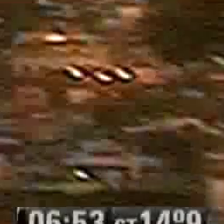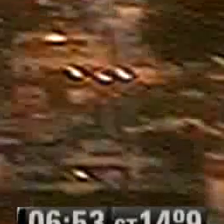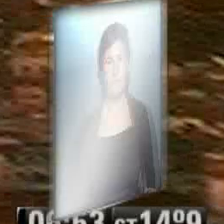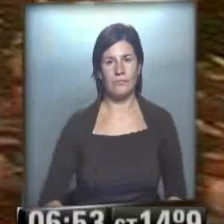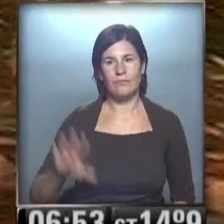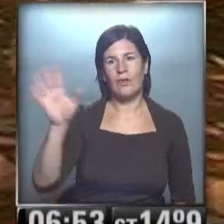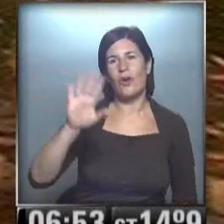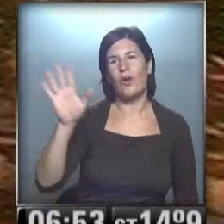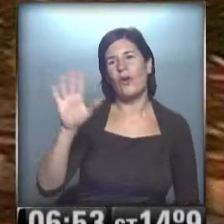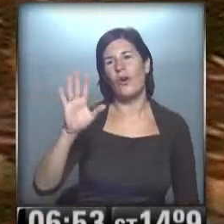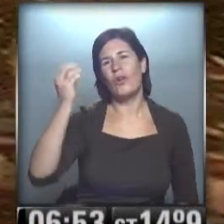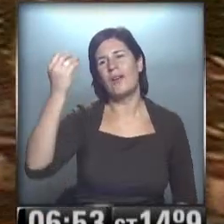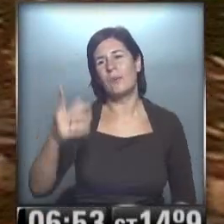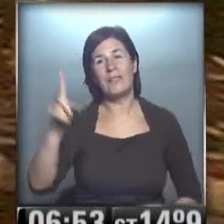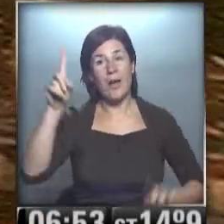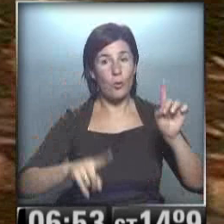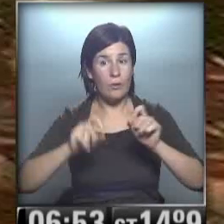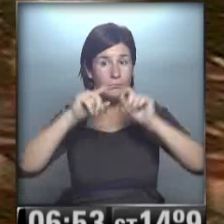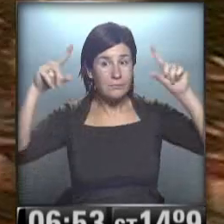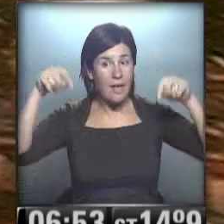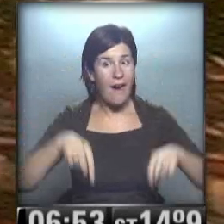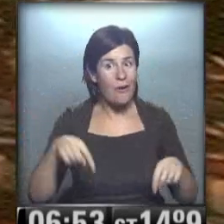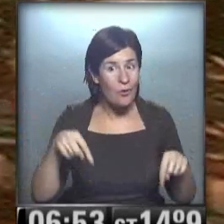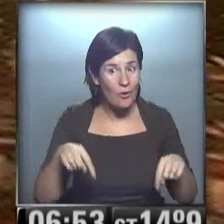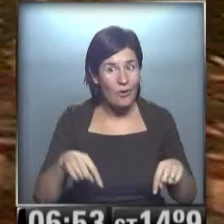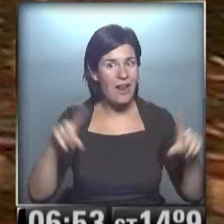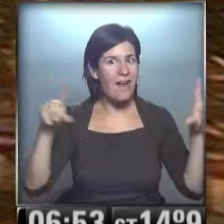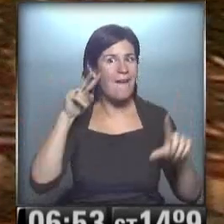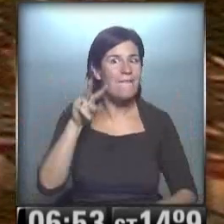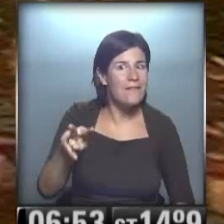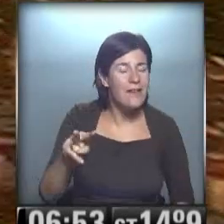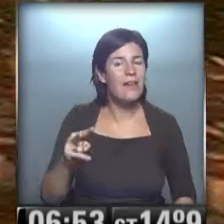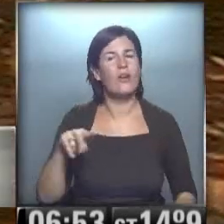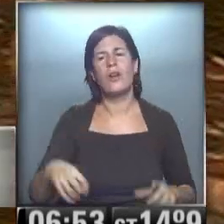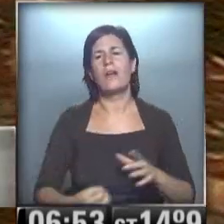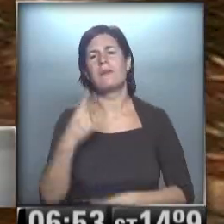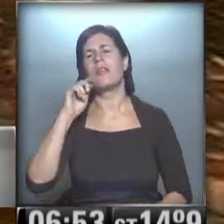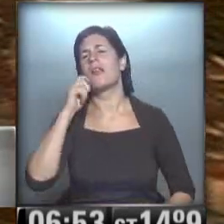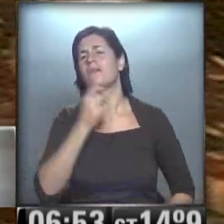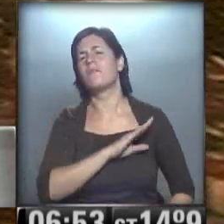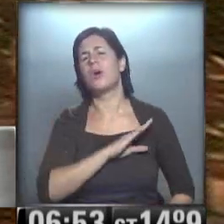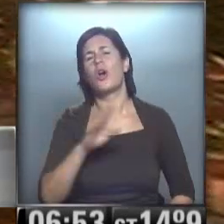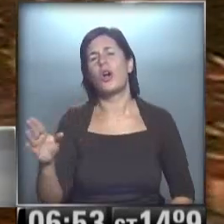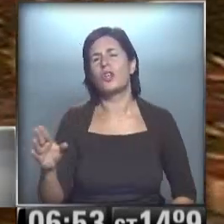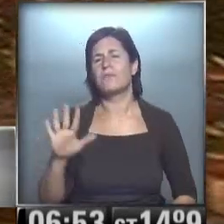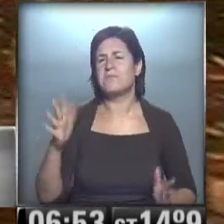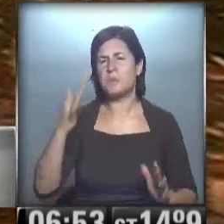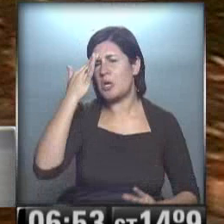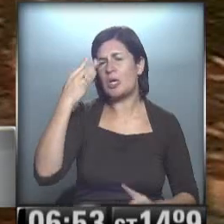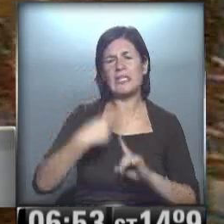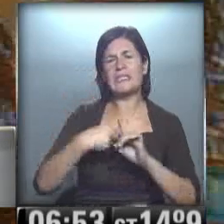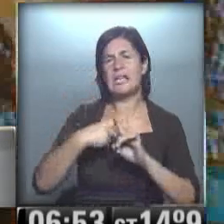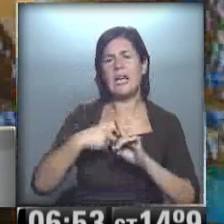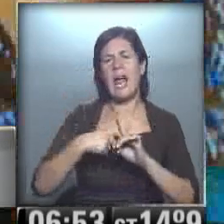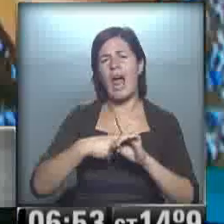Hola, queridos amigos, los que recién se despiertan y se suman al programa. La mañana es muy agradable, casi 15 grados, y con nosotros